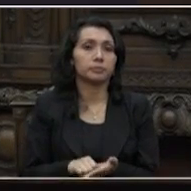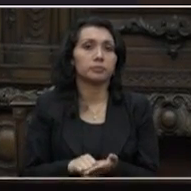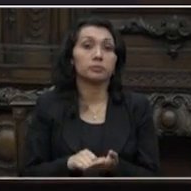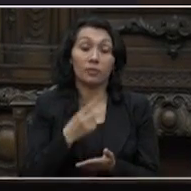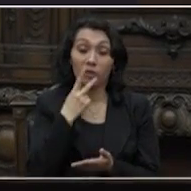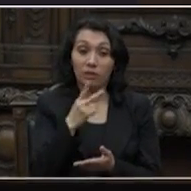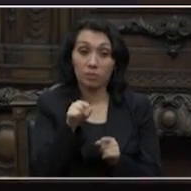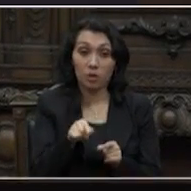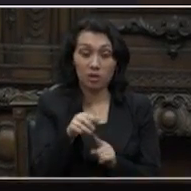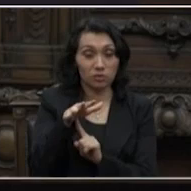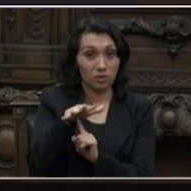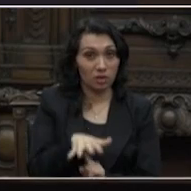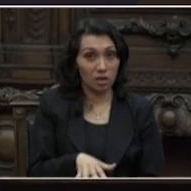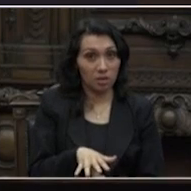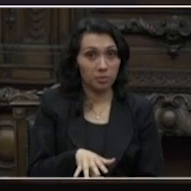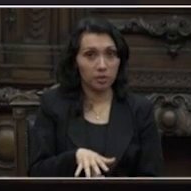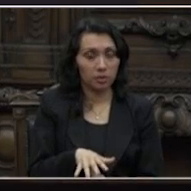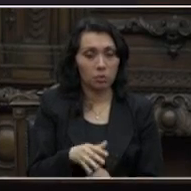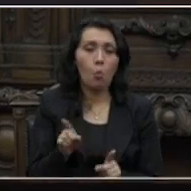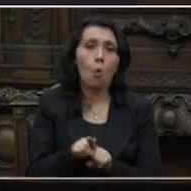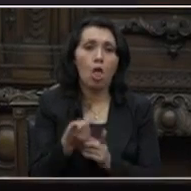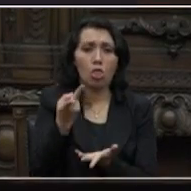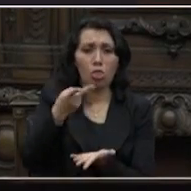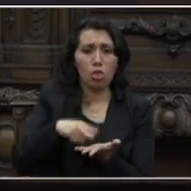vemos que esta discriminación combinada